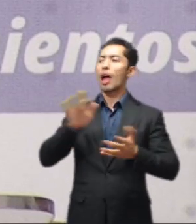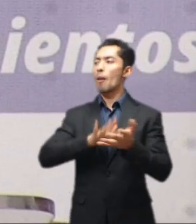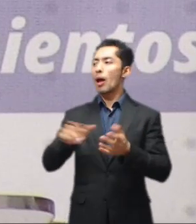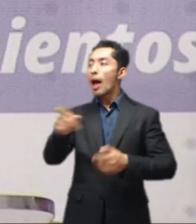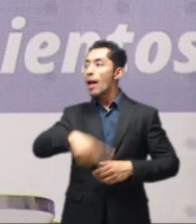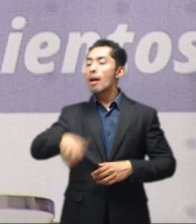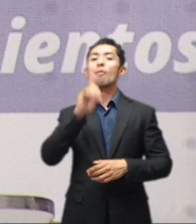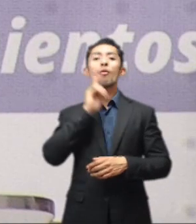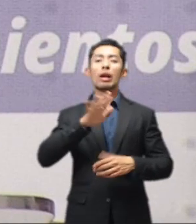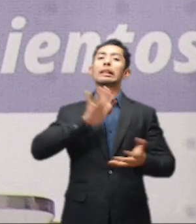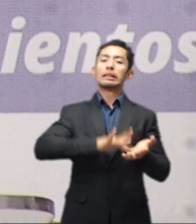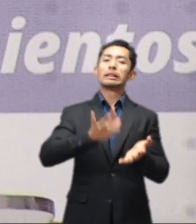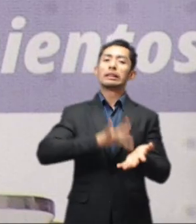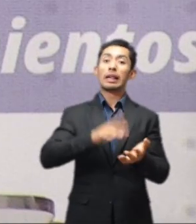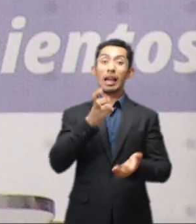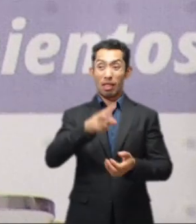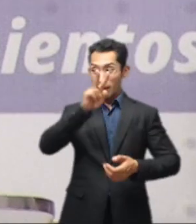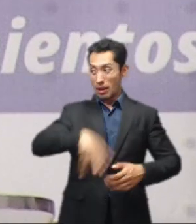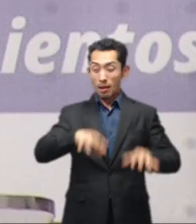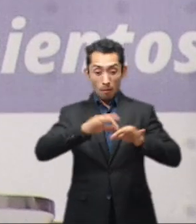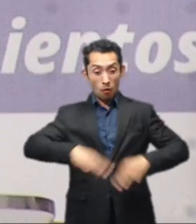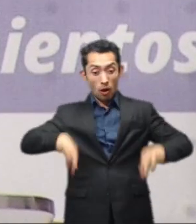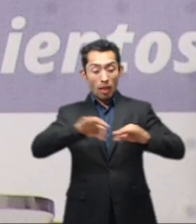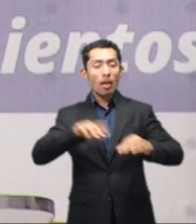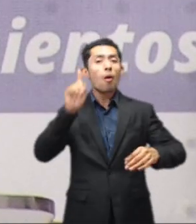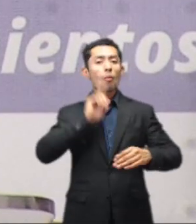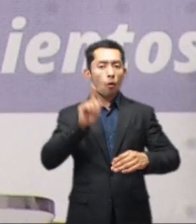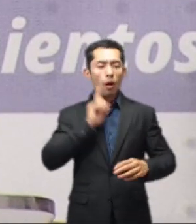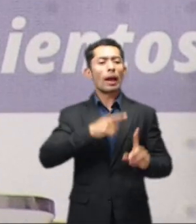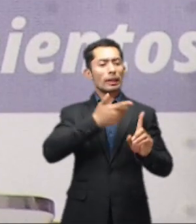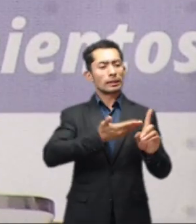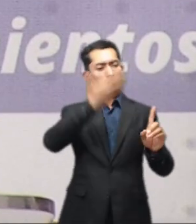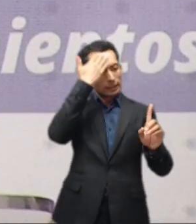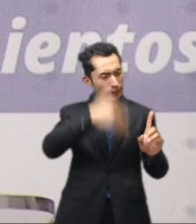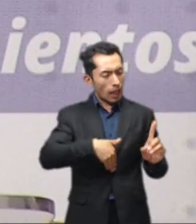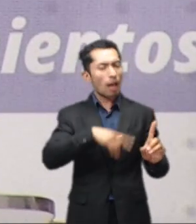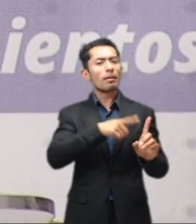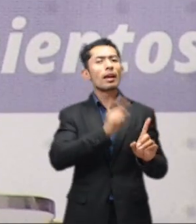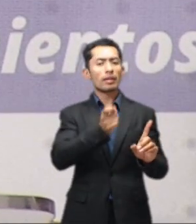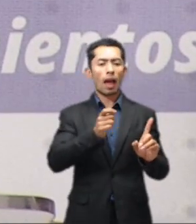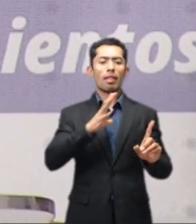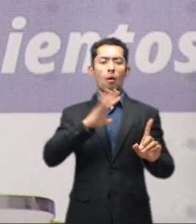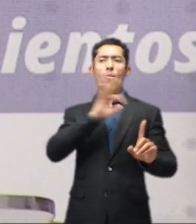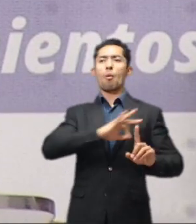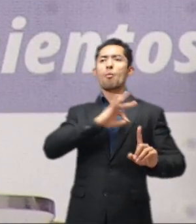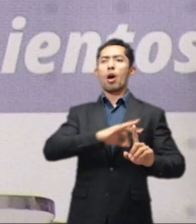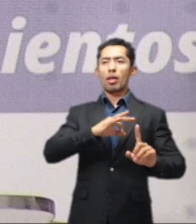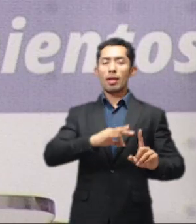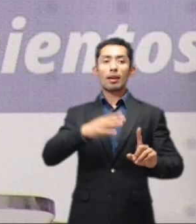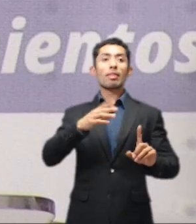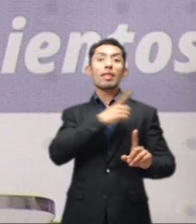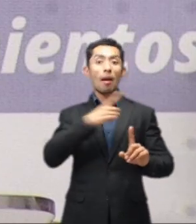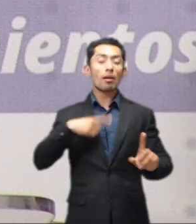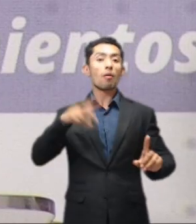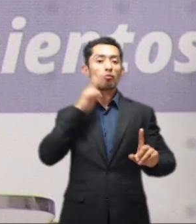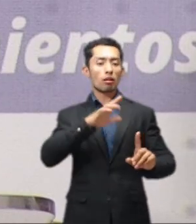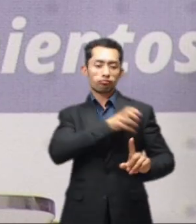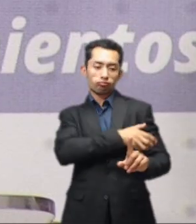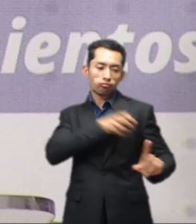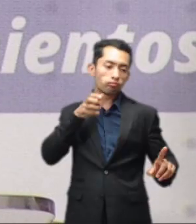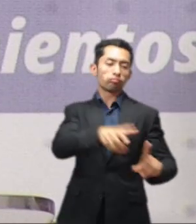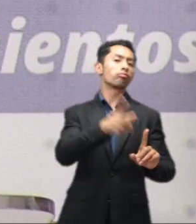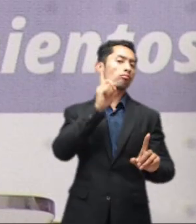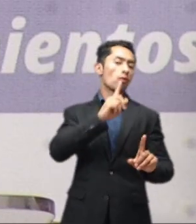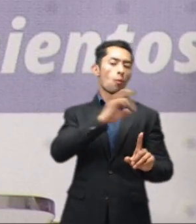mujeres eso es importante una mujer que sabe es una mujer que tiene poder no hay que empoderar a las mujeres hay